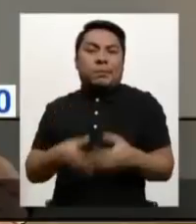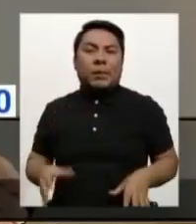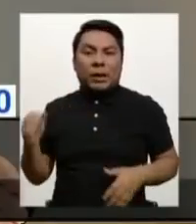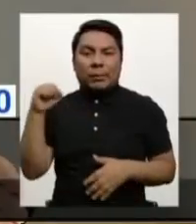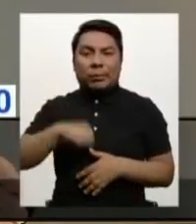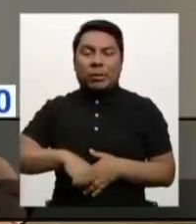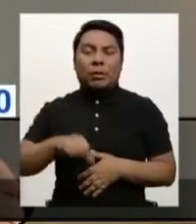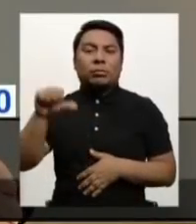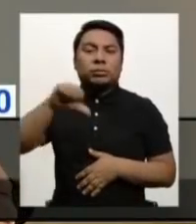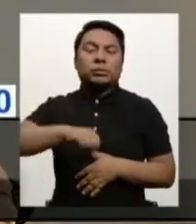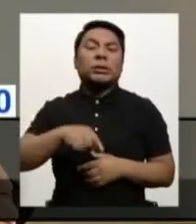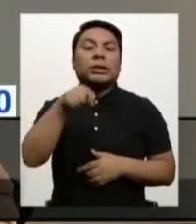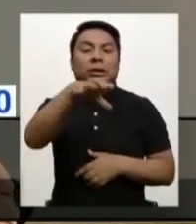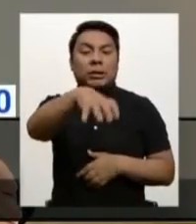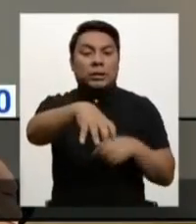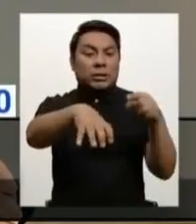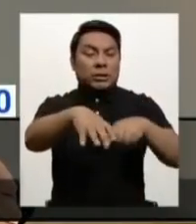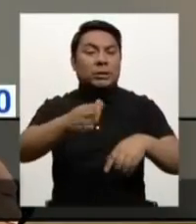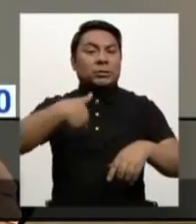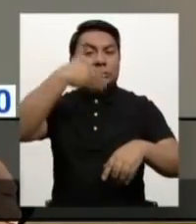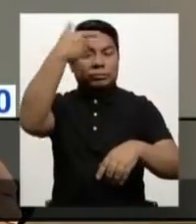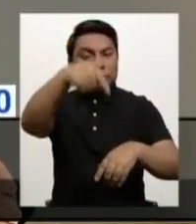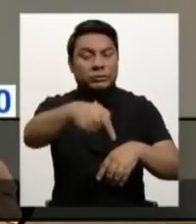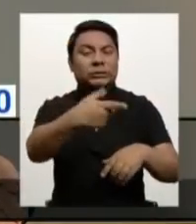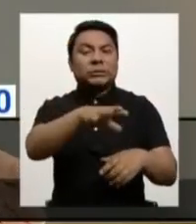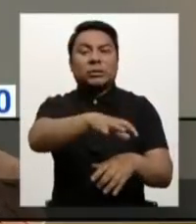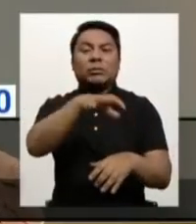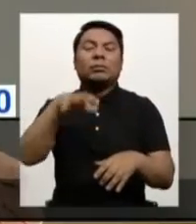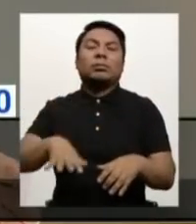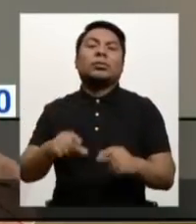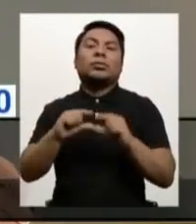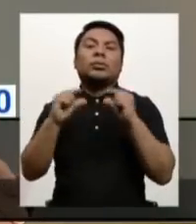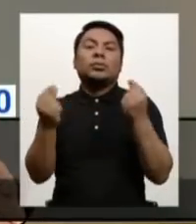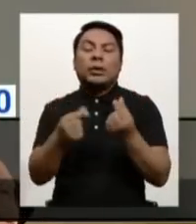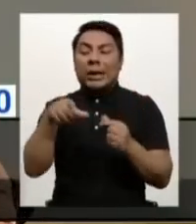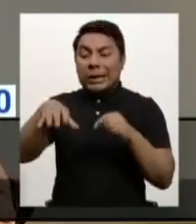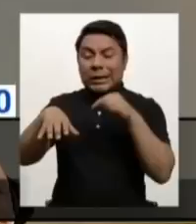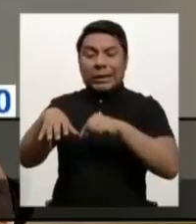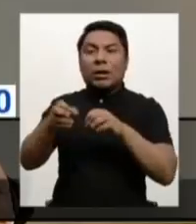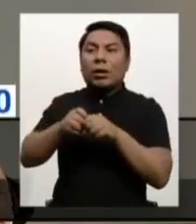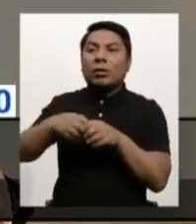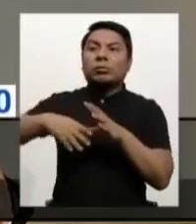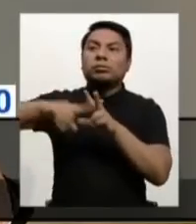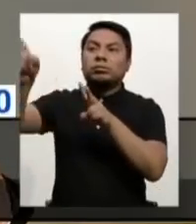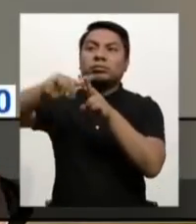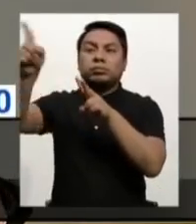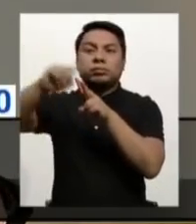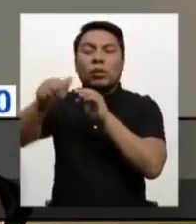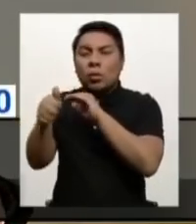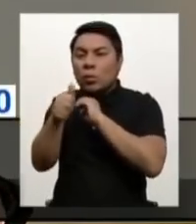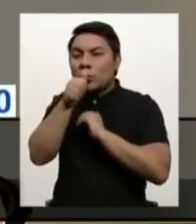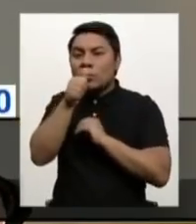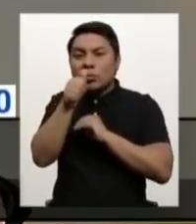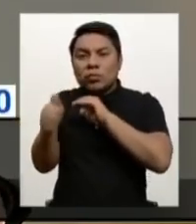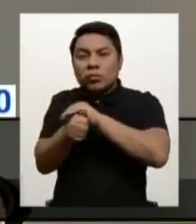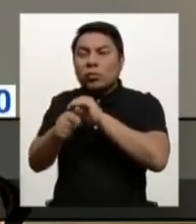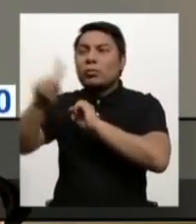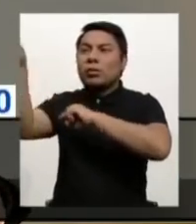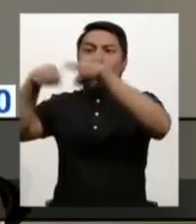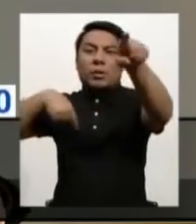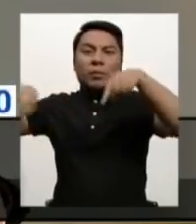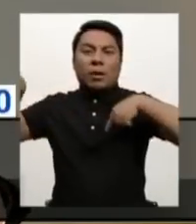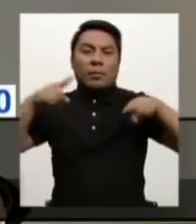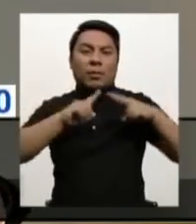autodenominado estado islámico se convierte un grupo terrorista clandestino básicamente y hay un riesgo de que se repita en